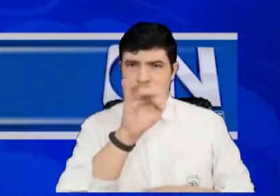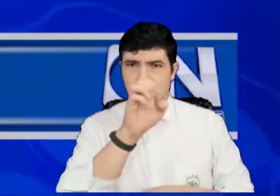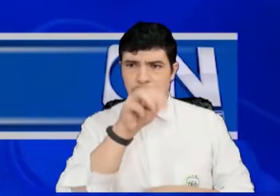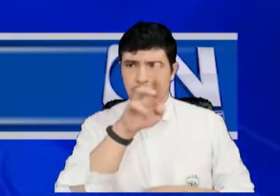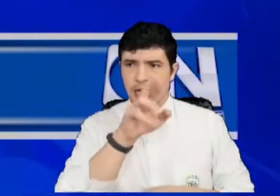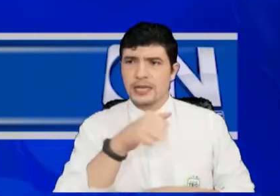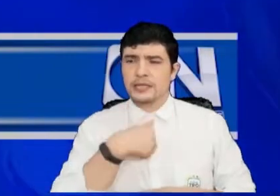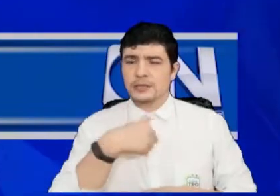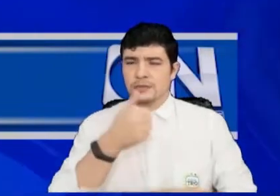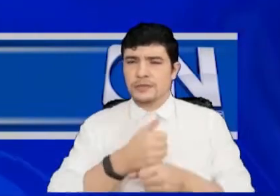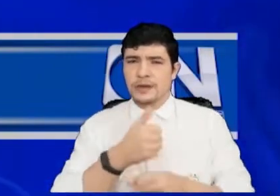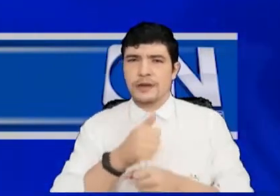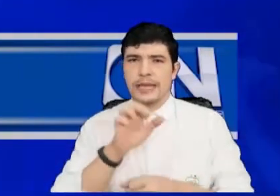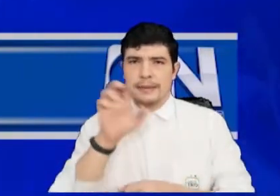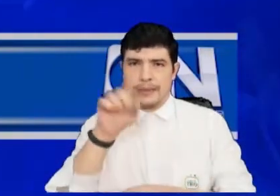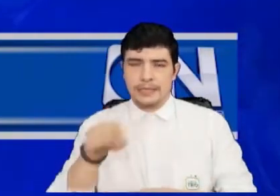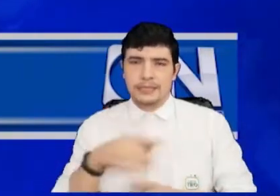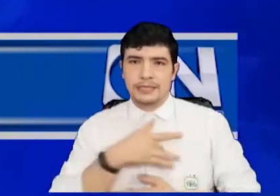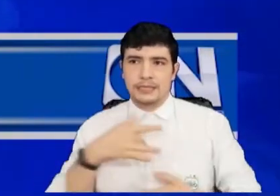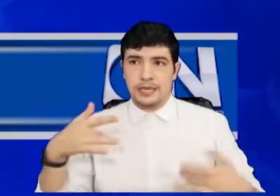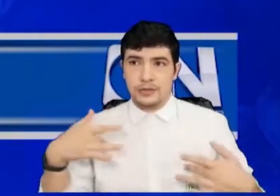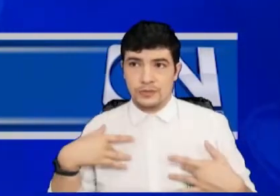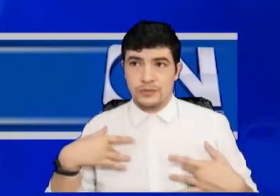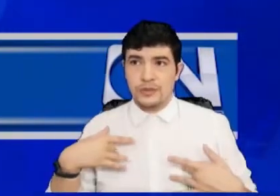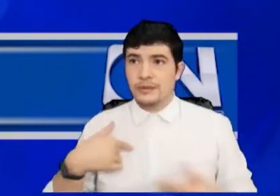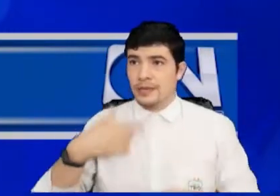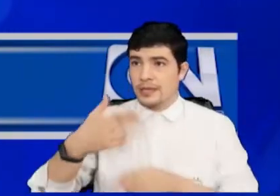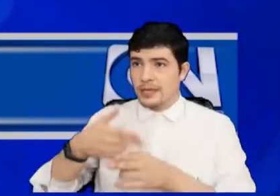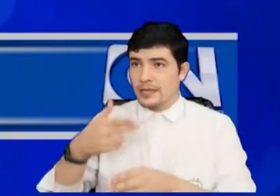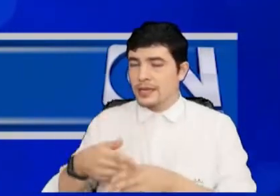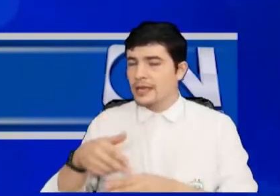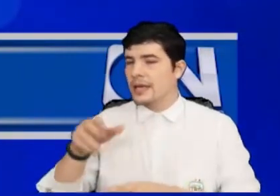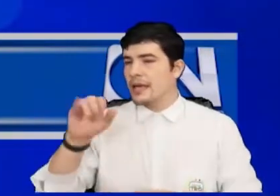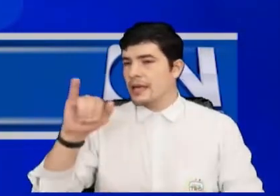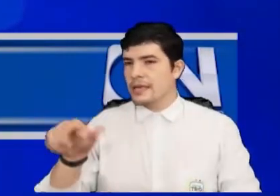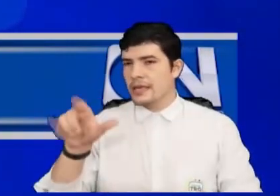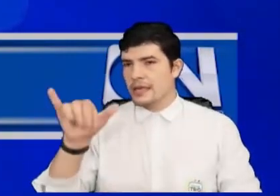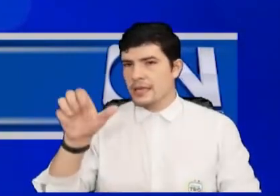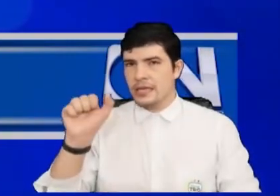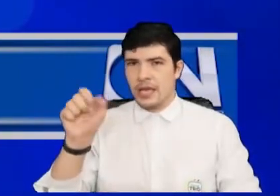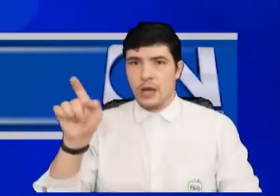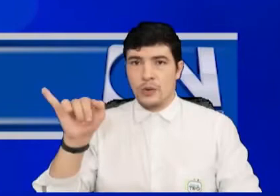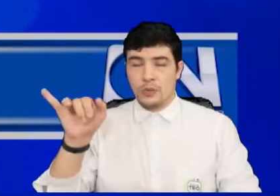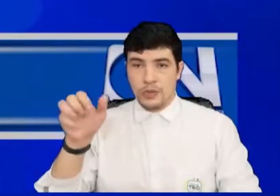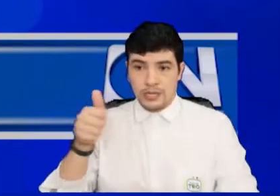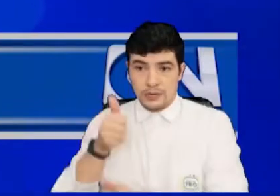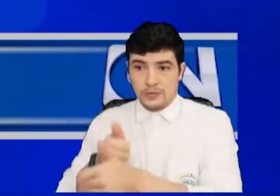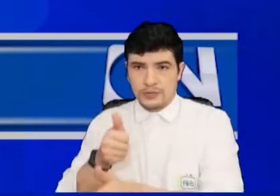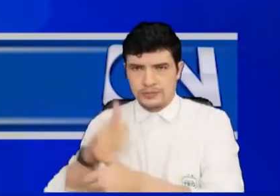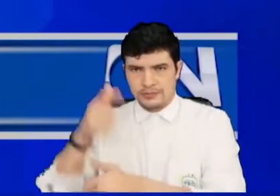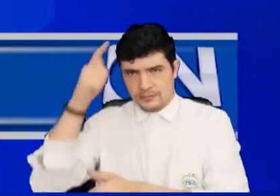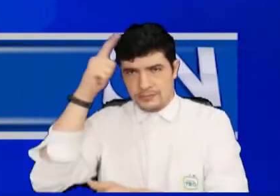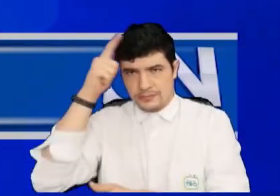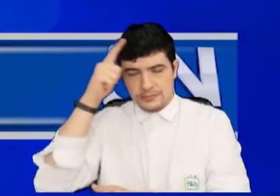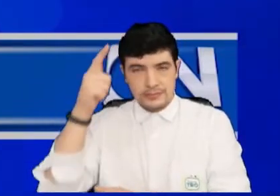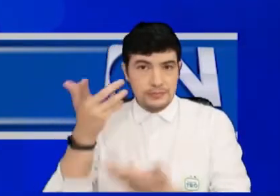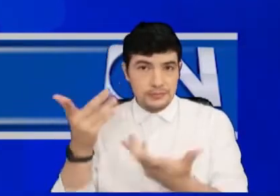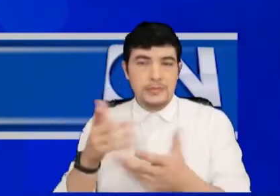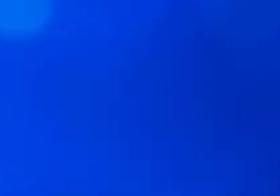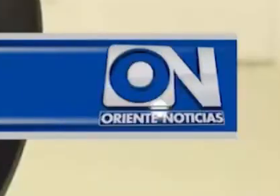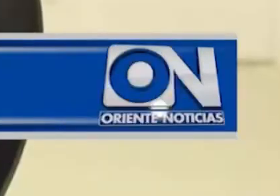Cúcuta, Uva La Libertad. Mi nombre es Kili Johanna Lou, auxiliar de enfermería del Hospital Emiro Quintero